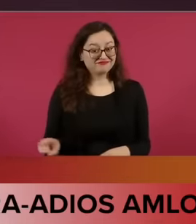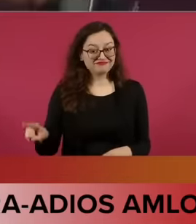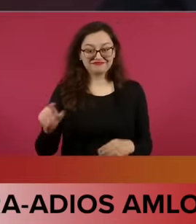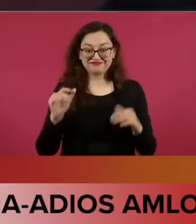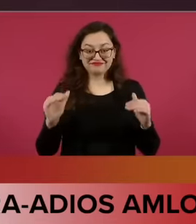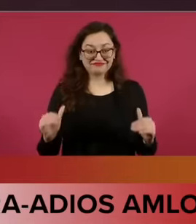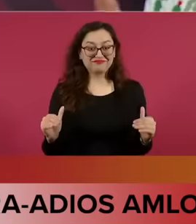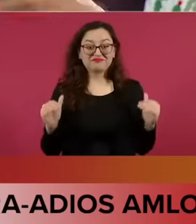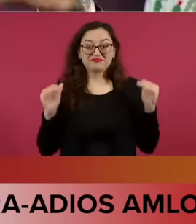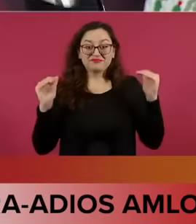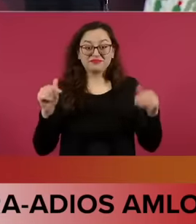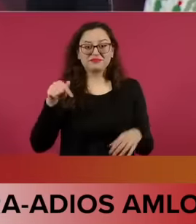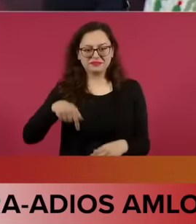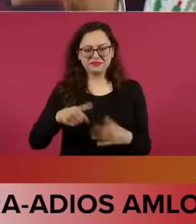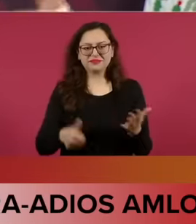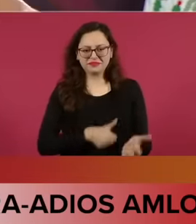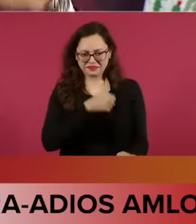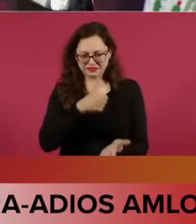la gente